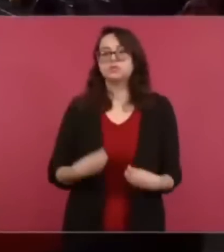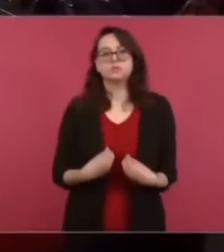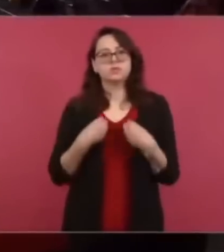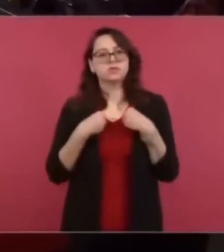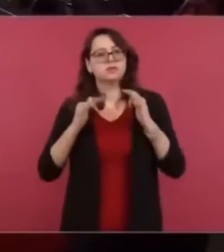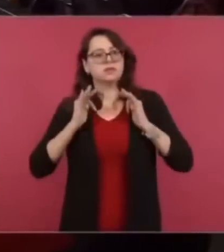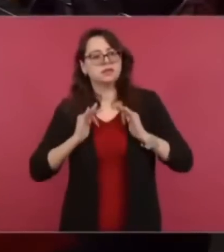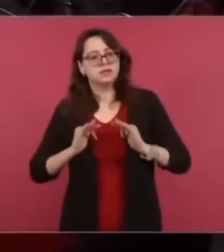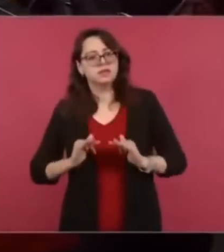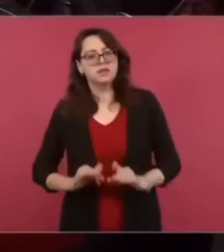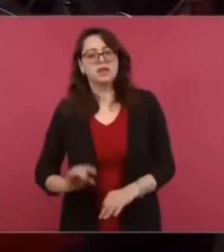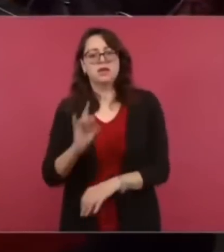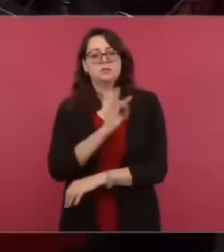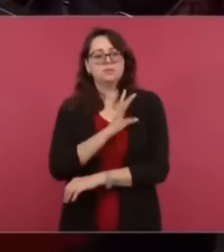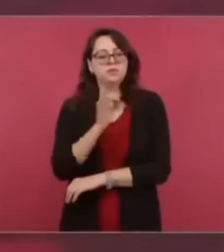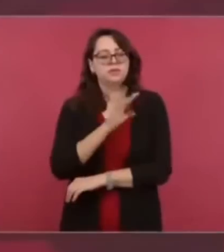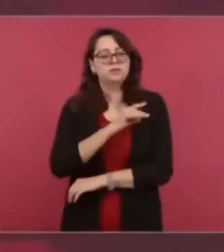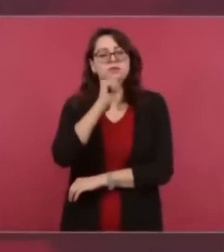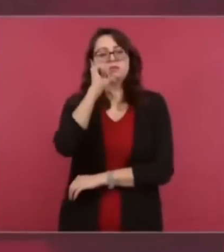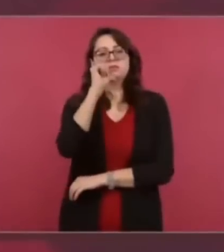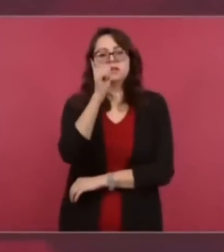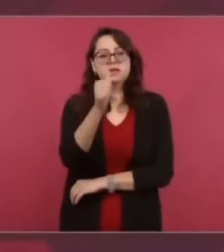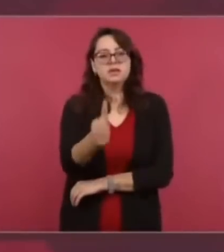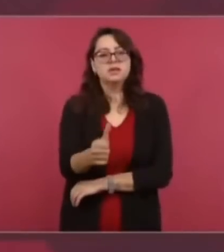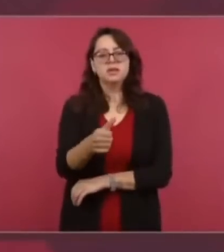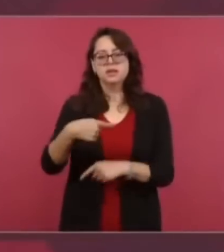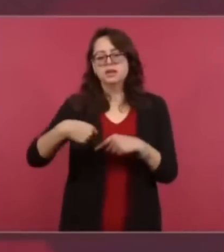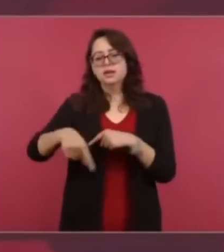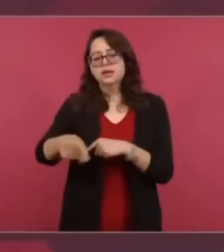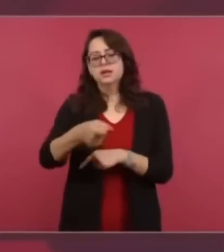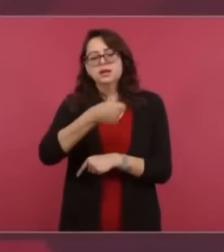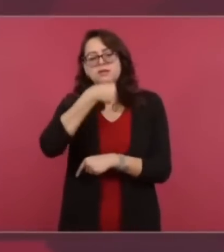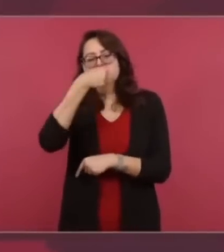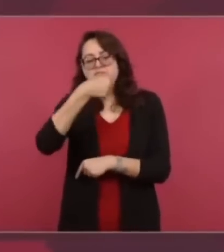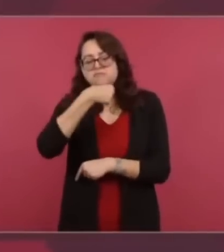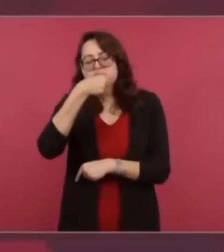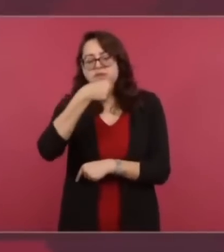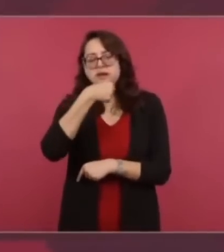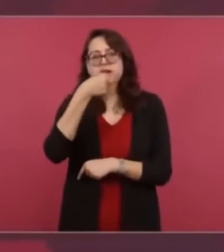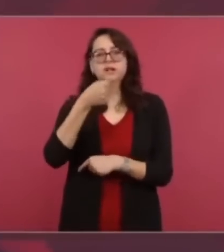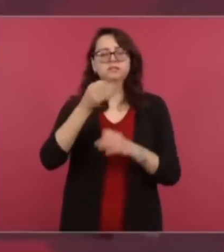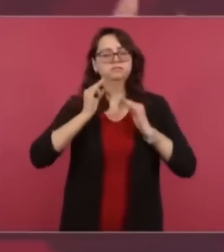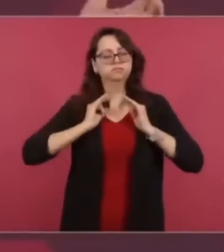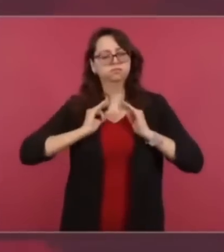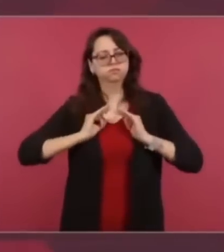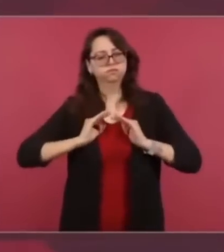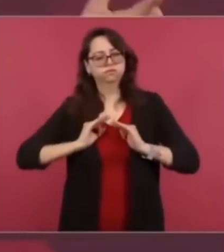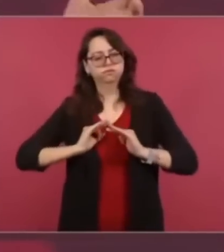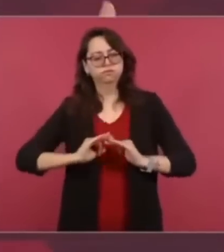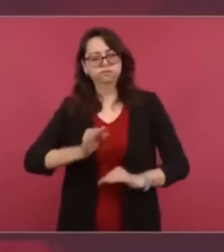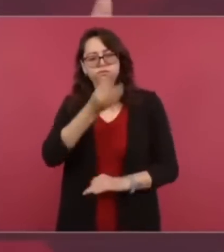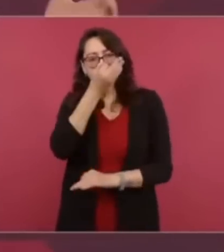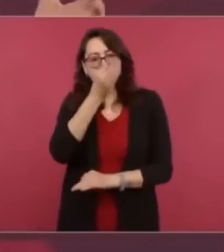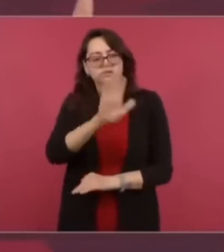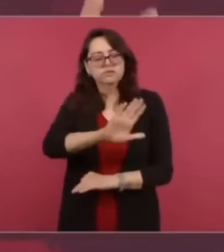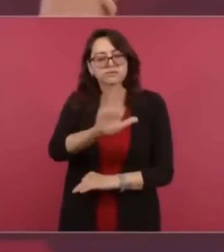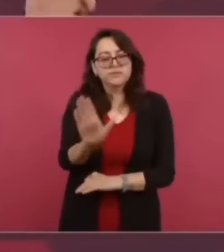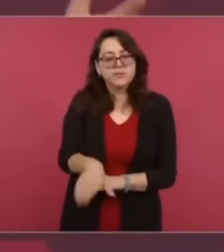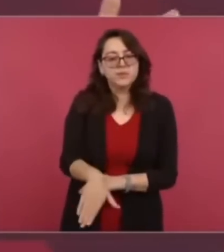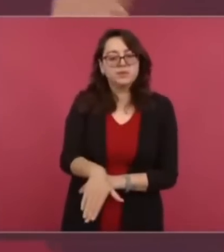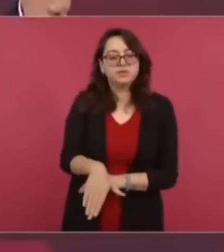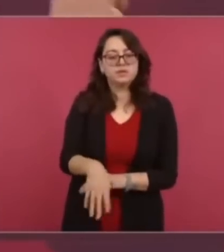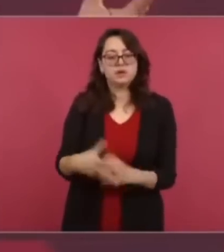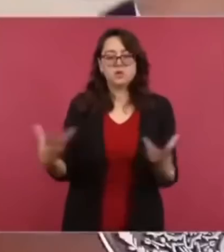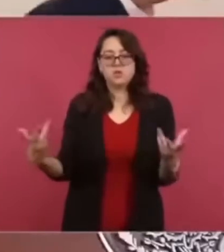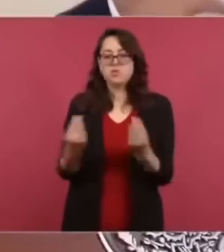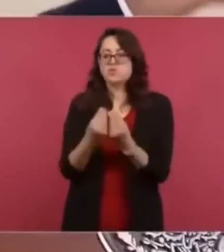temores, con tranquilidad en el último tramo de la existencia. Y vamos en eso